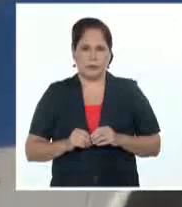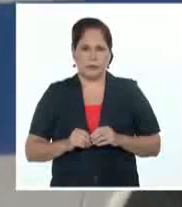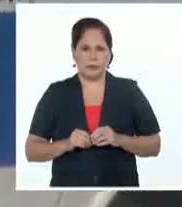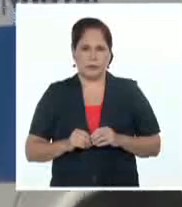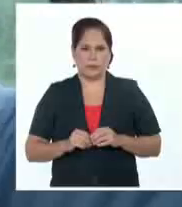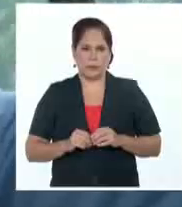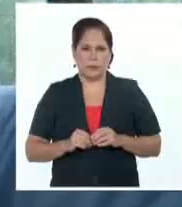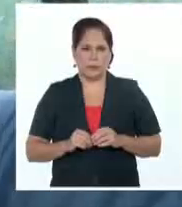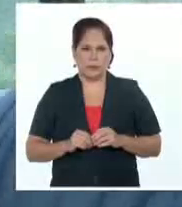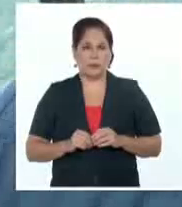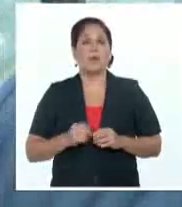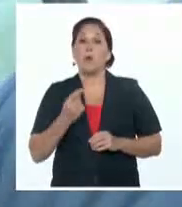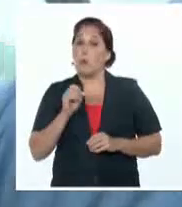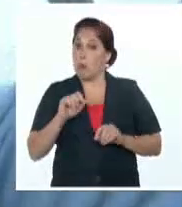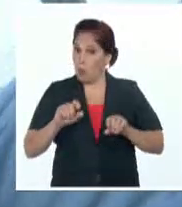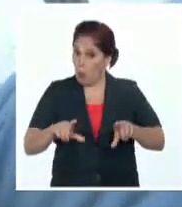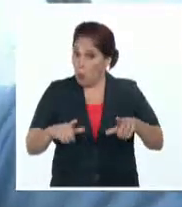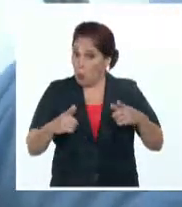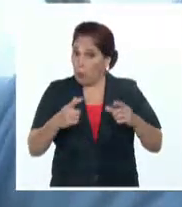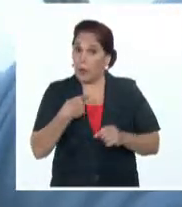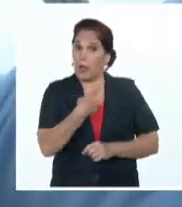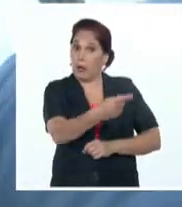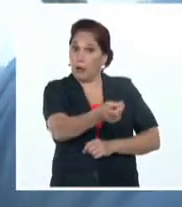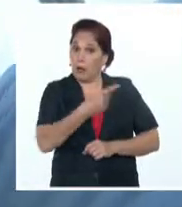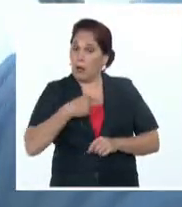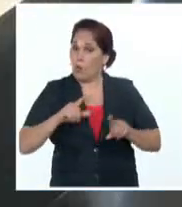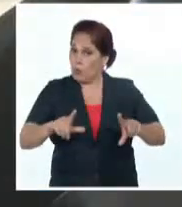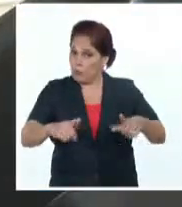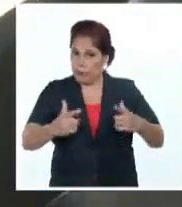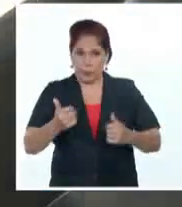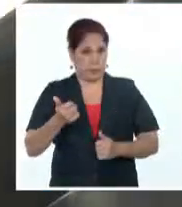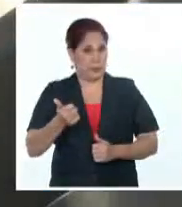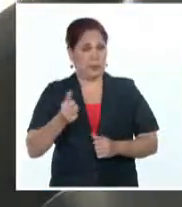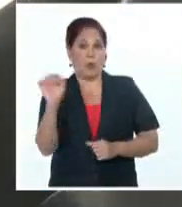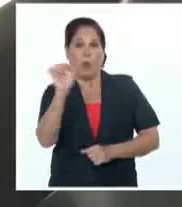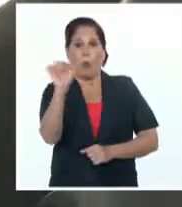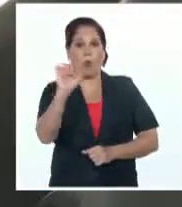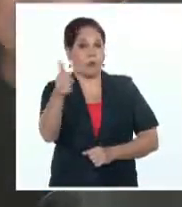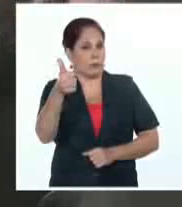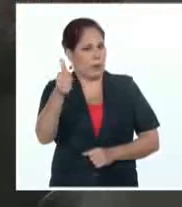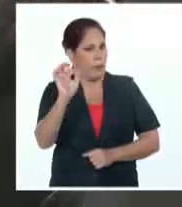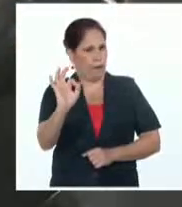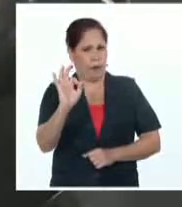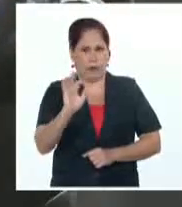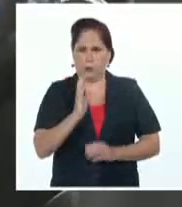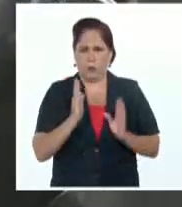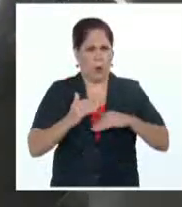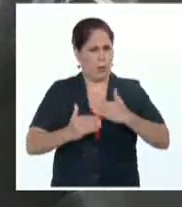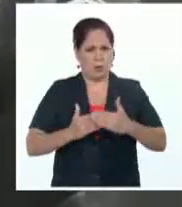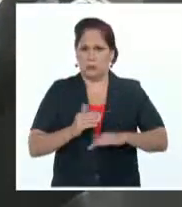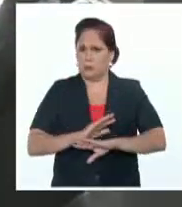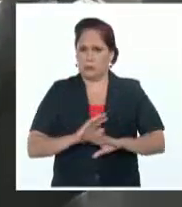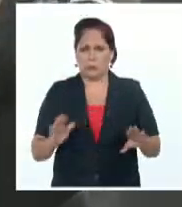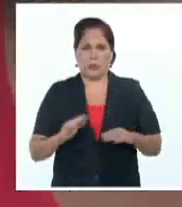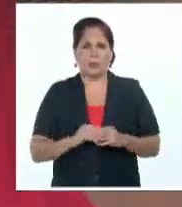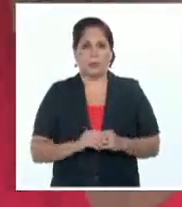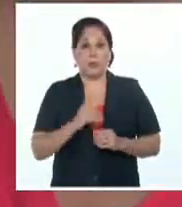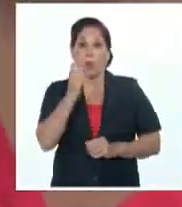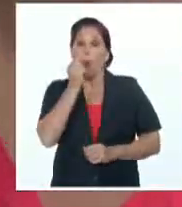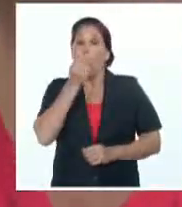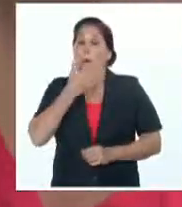Cumple con el recorrido y conduce muy bien. Para ser un buen